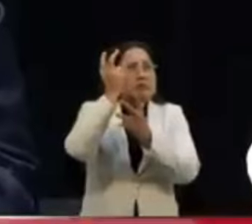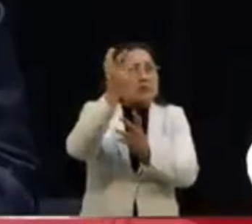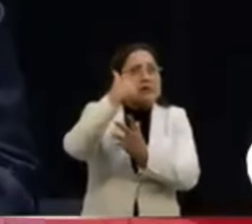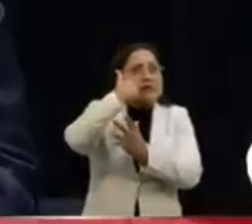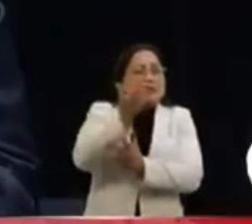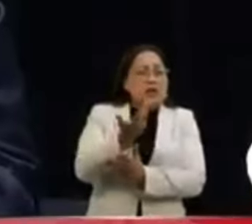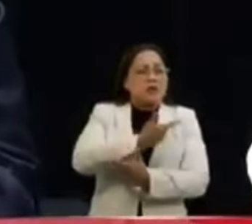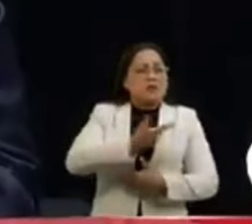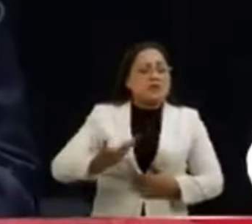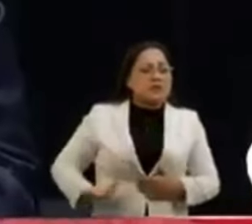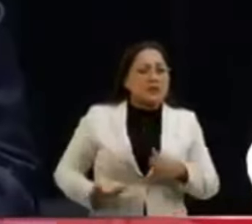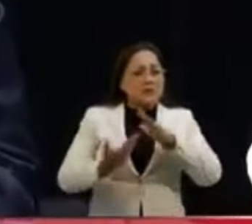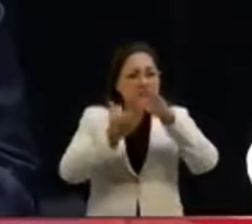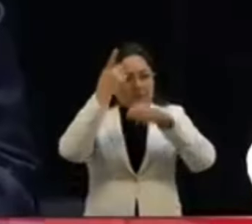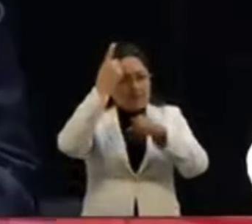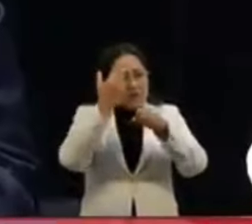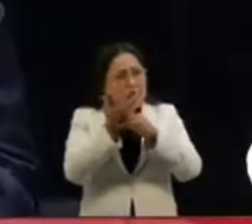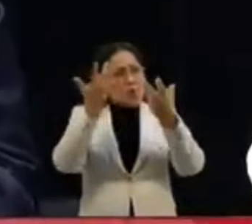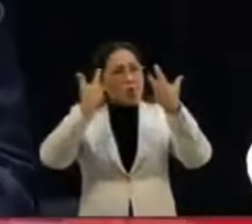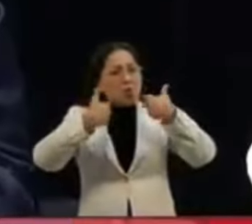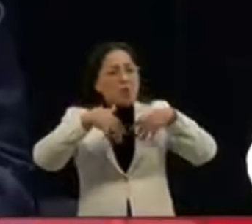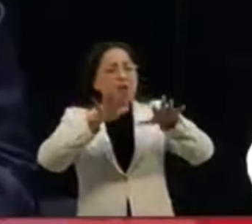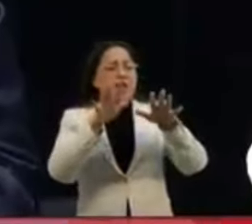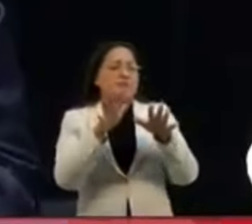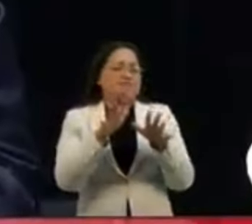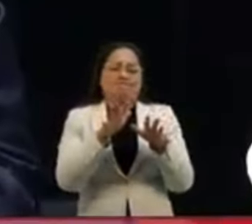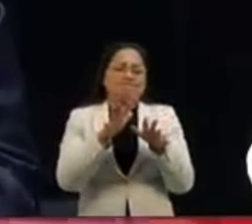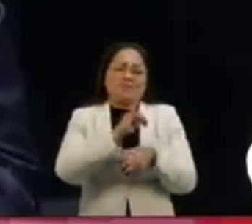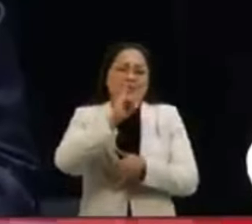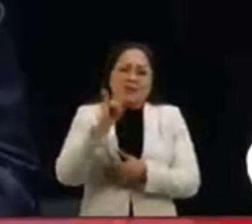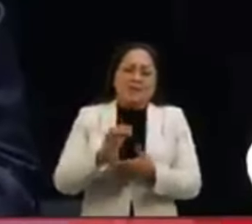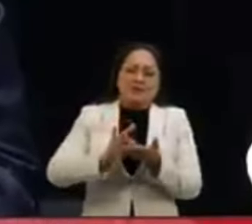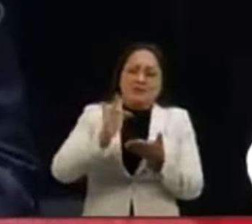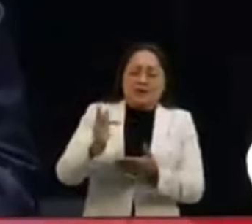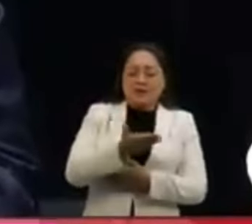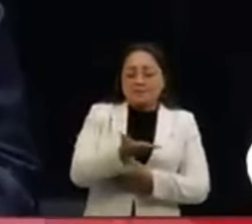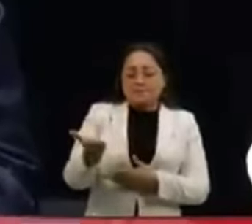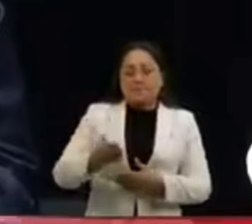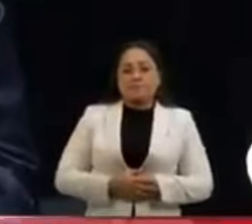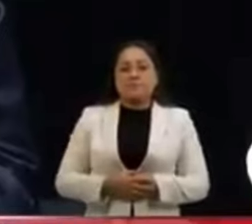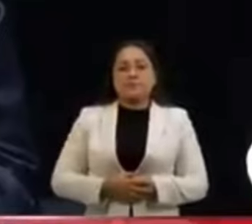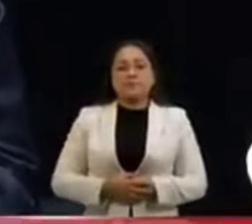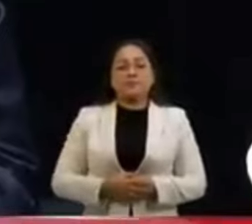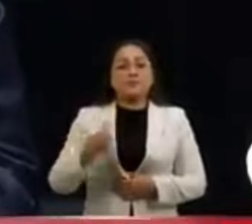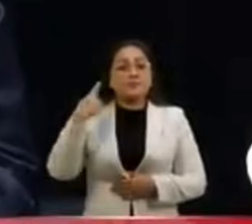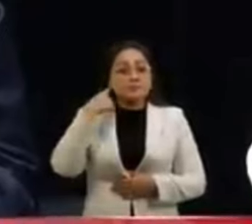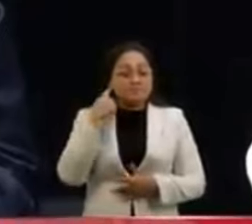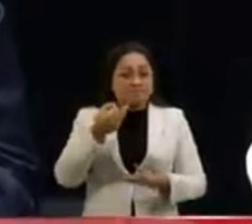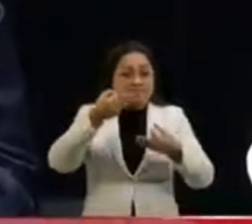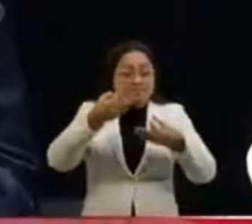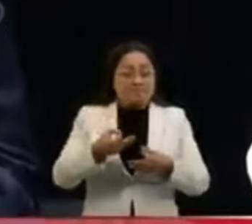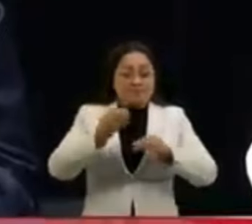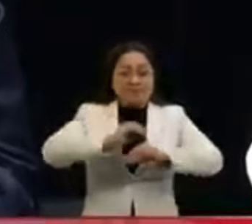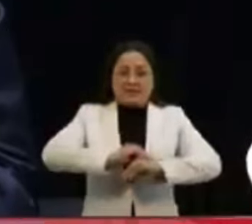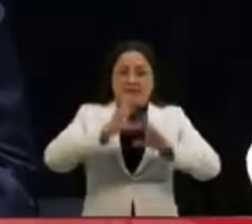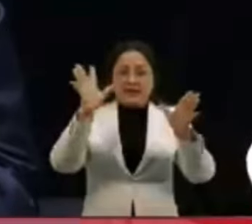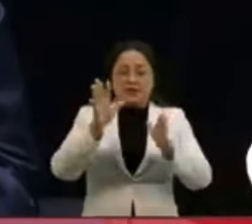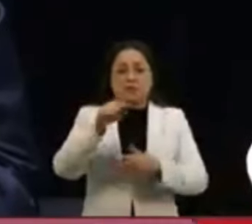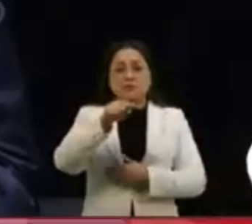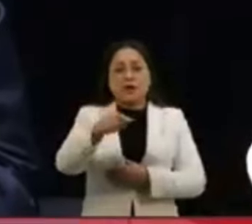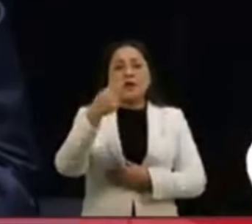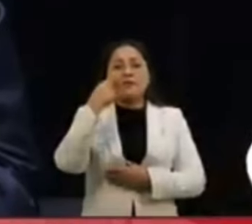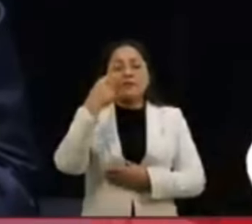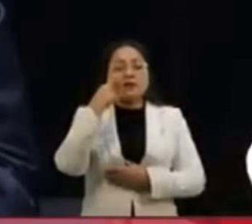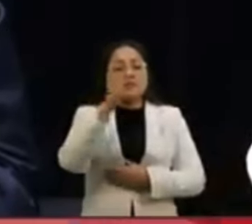la presidencia de la Cámara de Senadores. Pues que se oiga bien y que se oiga lejos. Es la hora